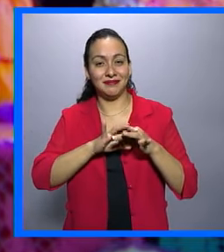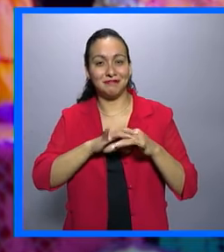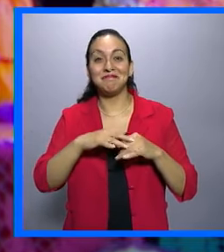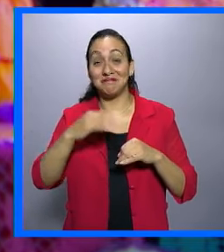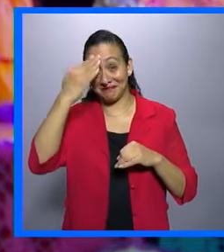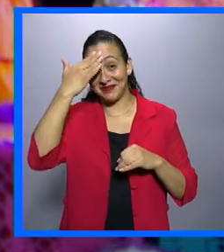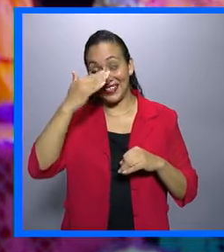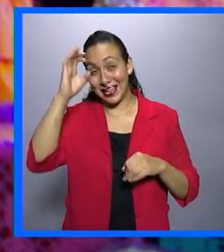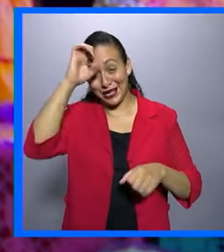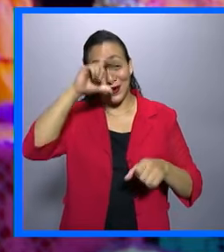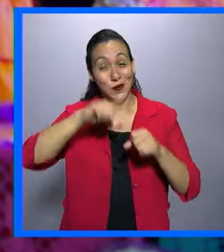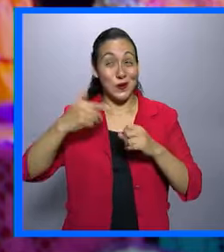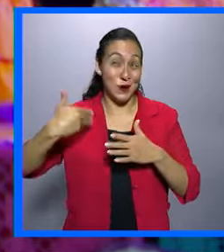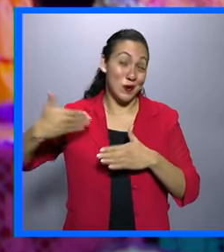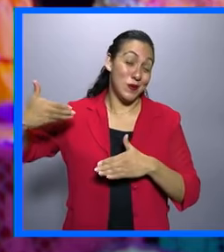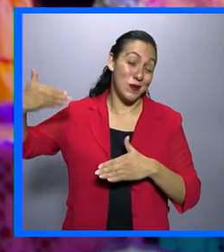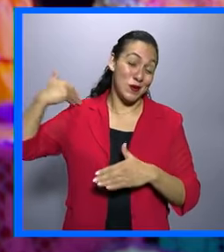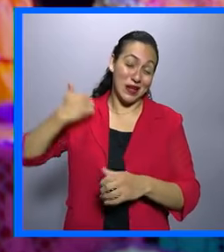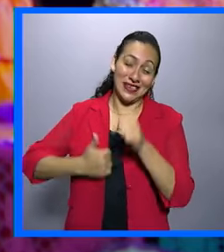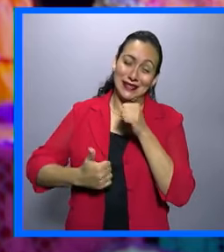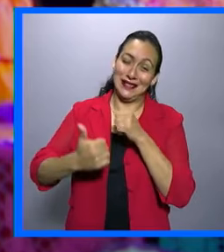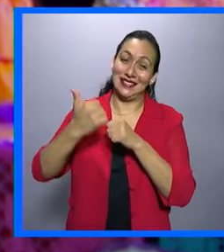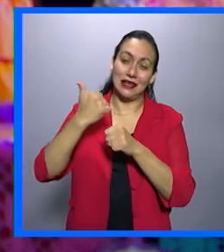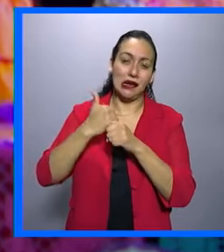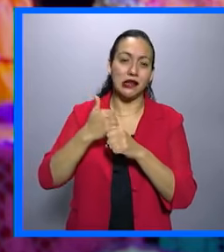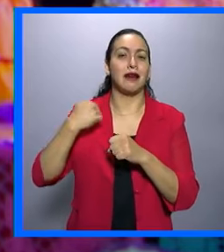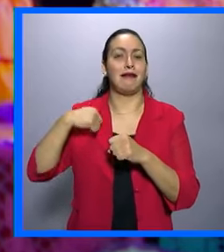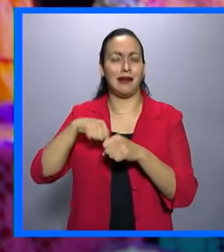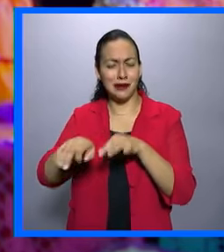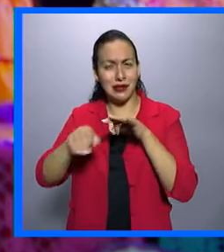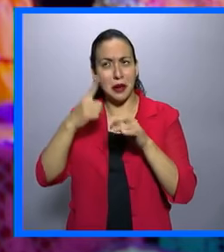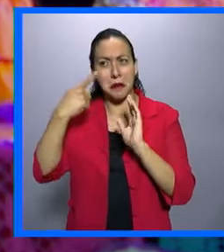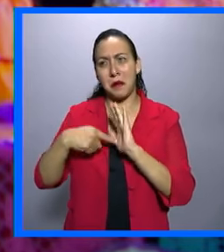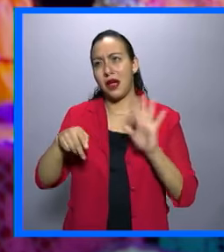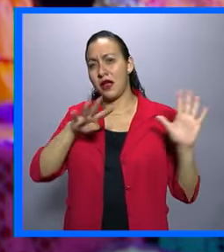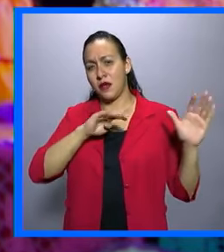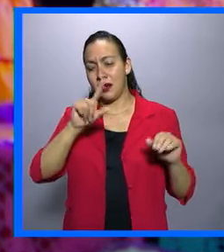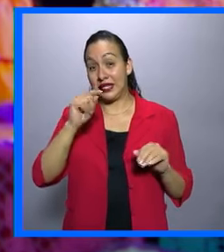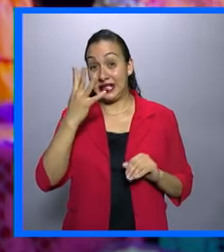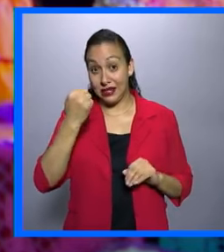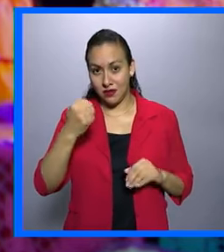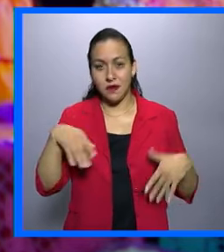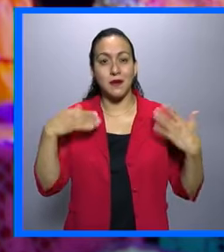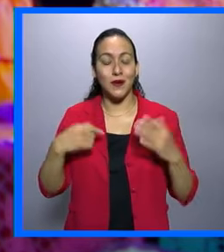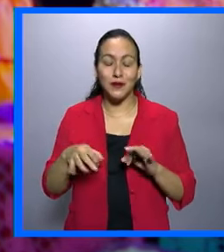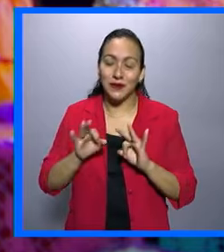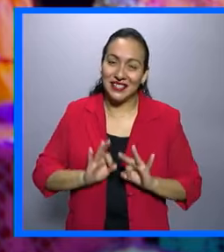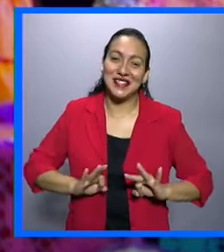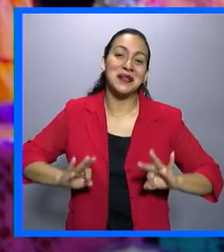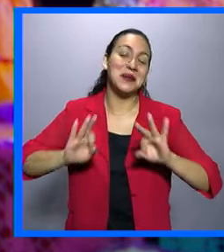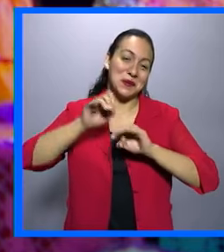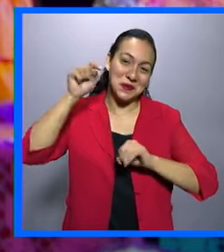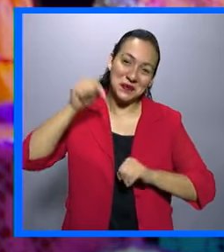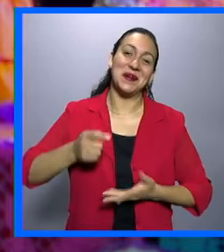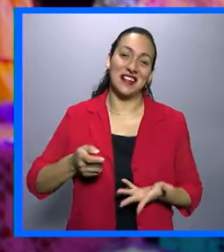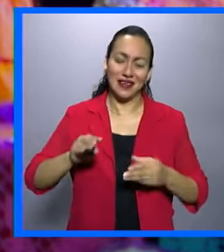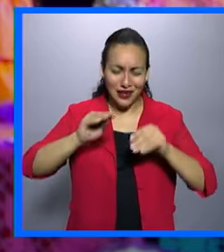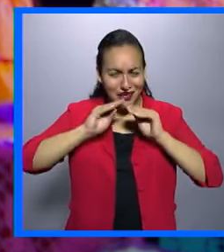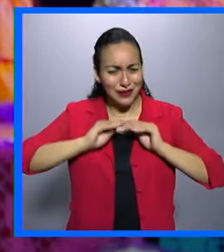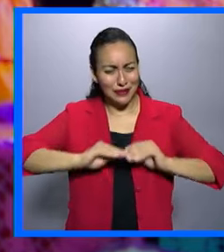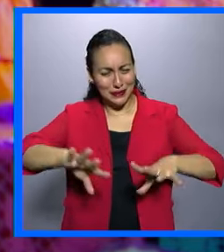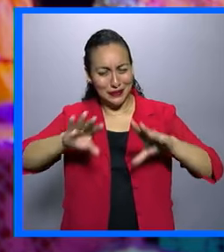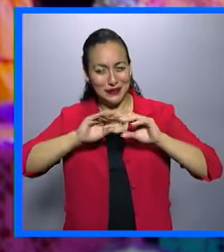largo de los años que llevamos funcionando desde 1979, ha jugado un papel sumamente importante, teniendo